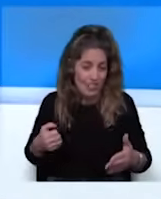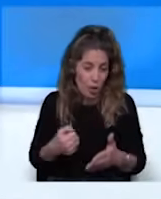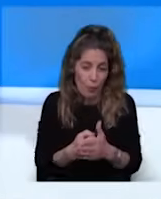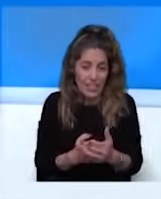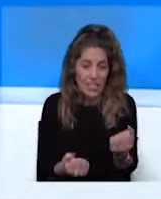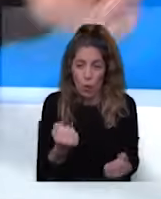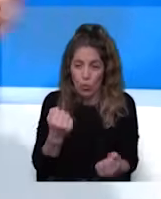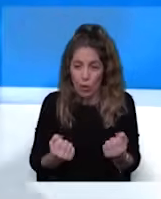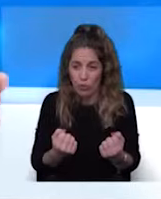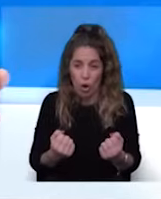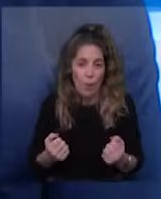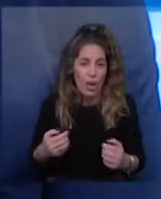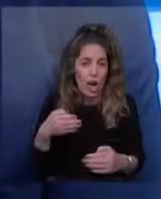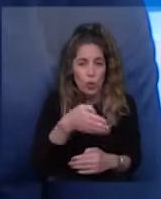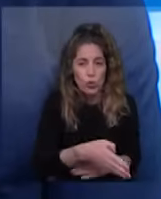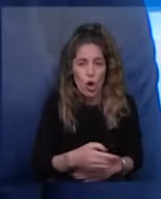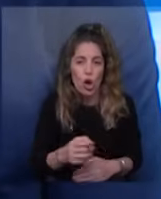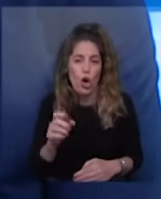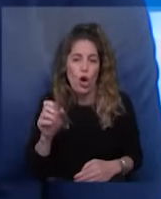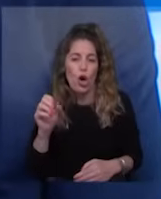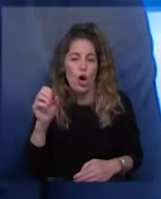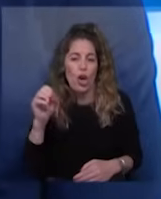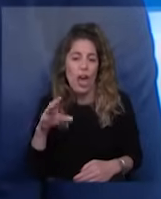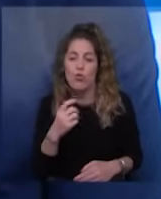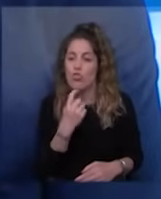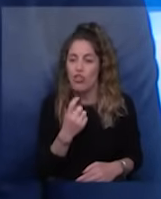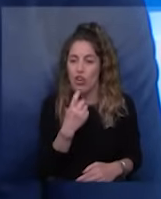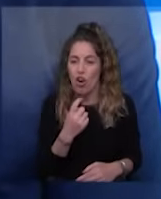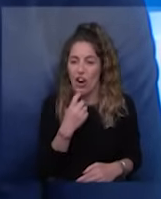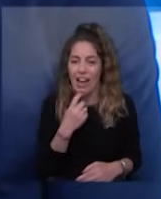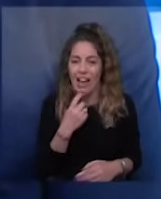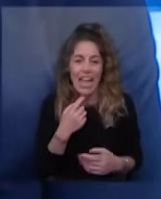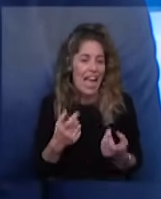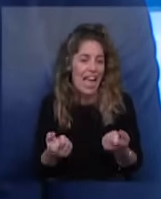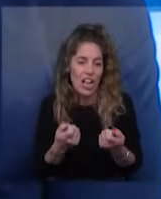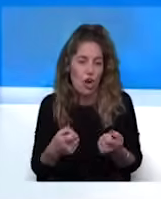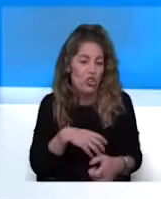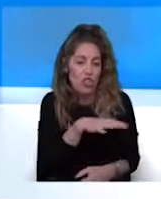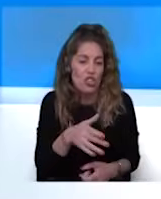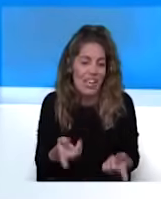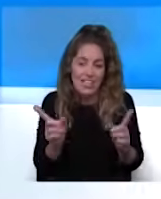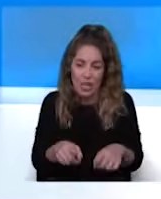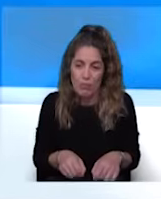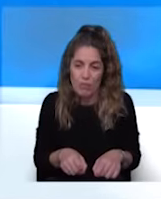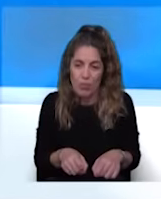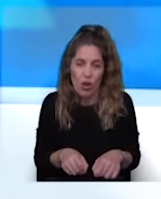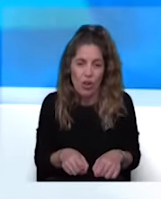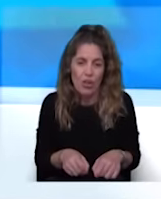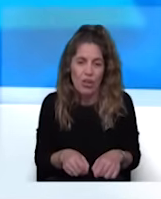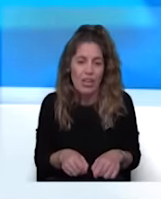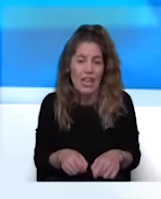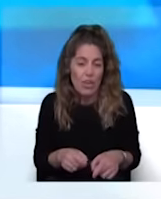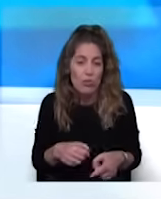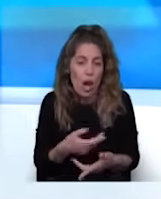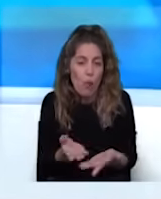auto porque cruzó con la luz roja el costo social el costo país es Exactamente igual es una manifestación más de la